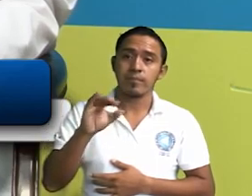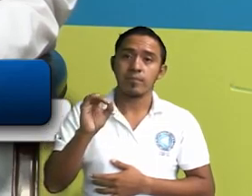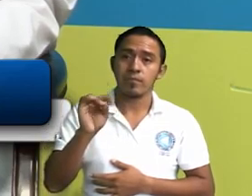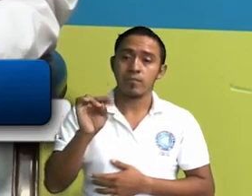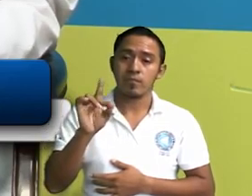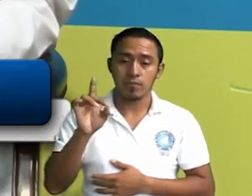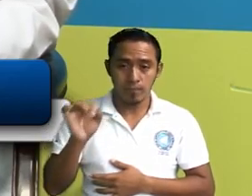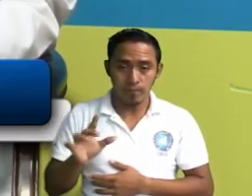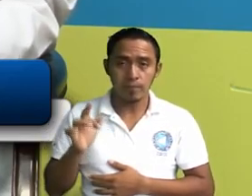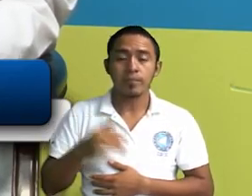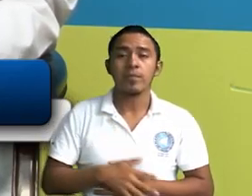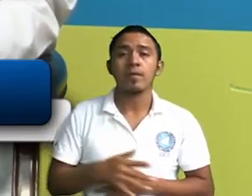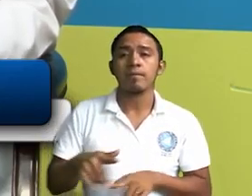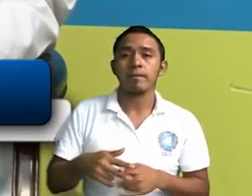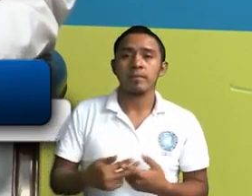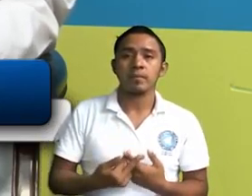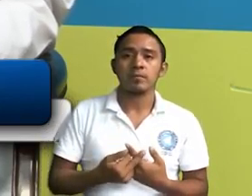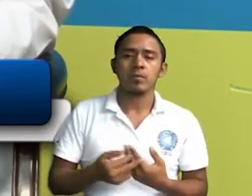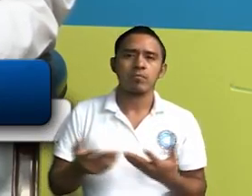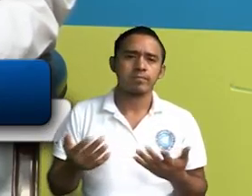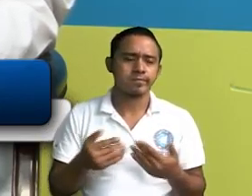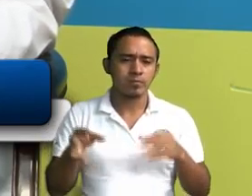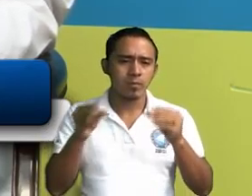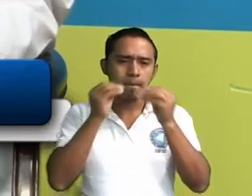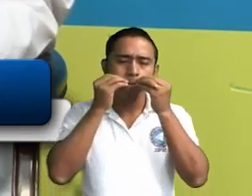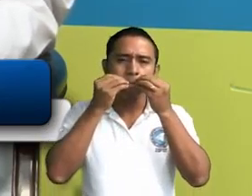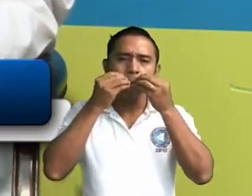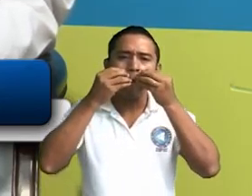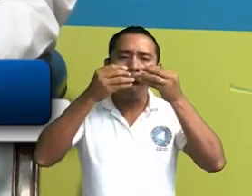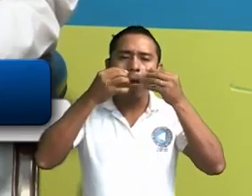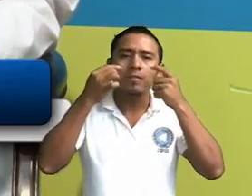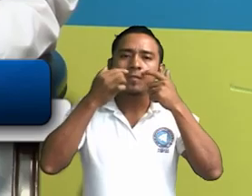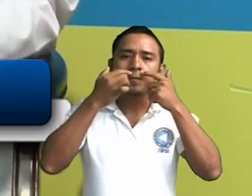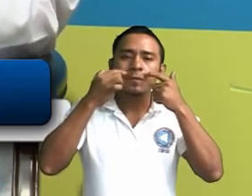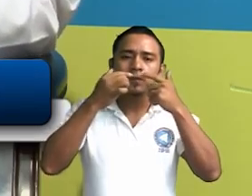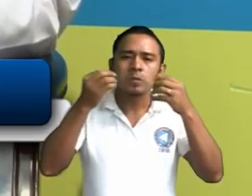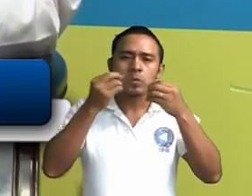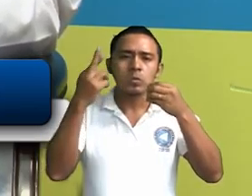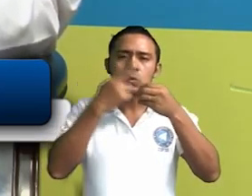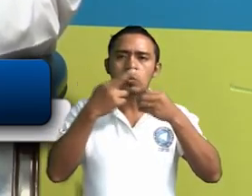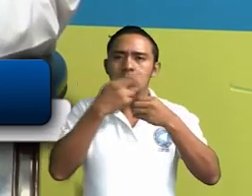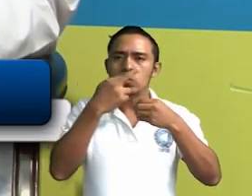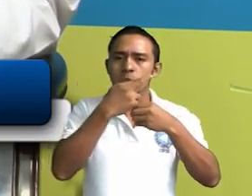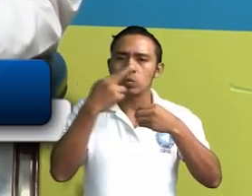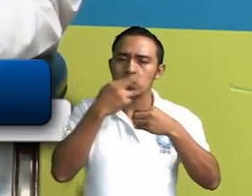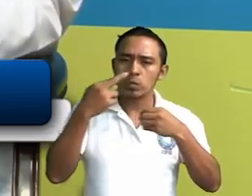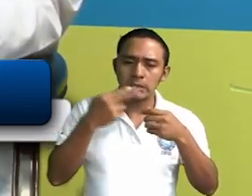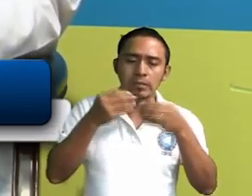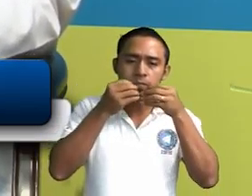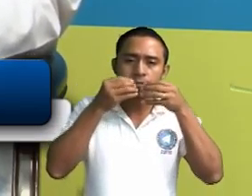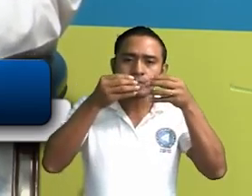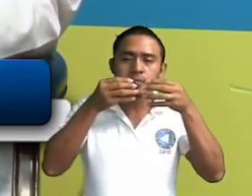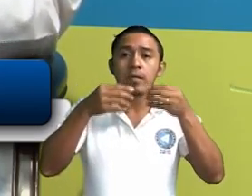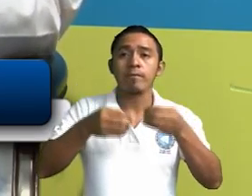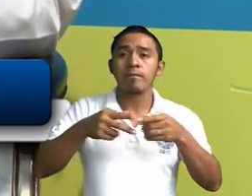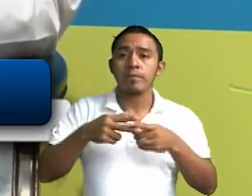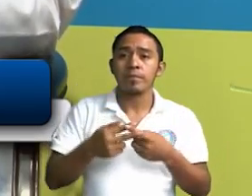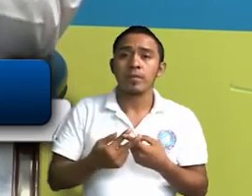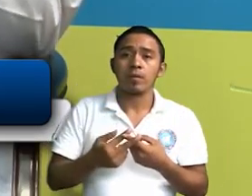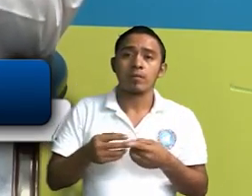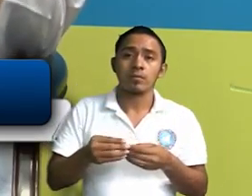periodonto inicia con un ají mi vídeo con una inflamación de la encía y vamos a ver cómo además de esto va a haber una pérdida del